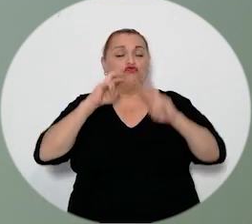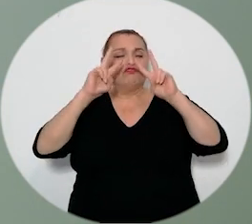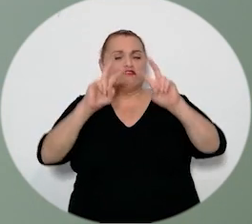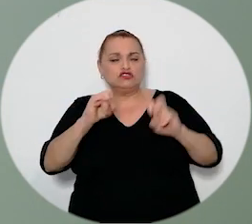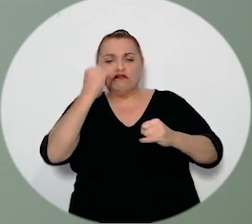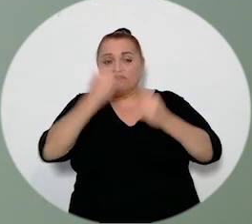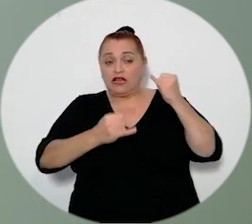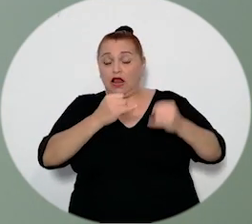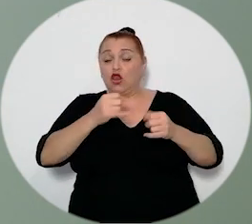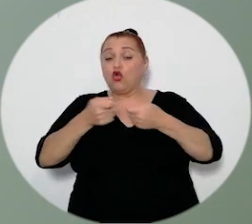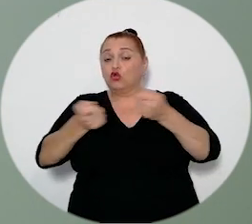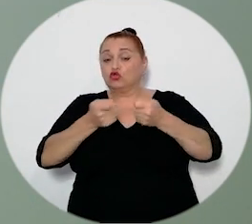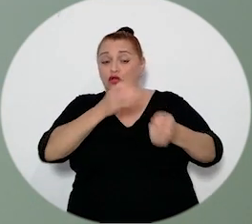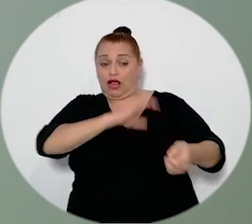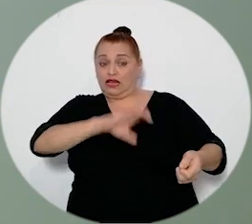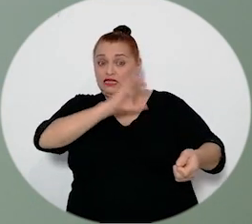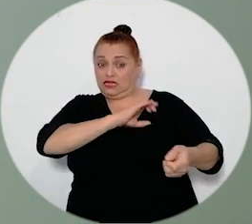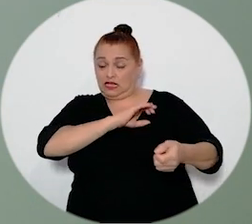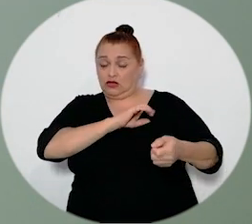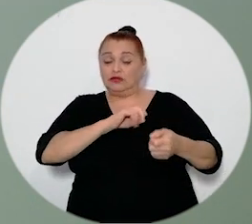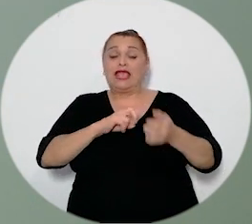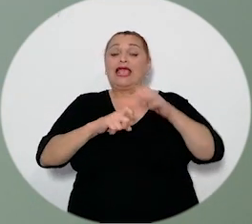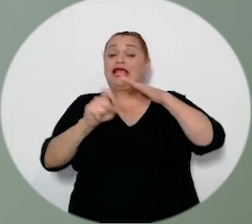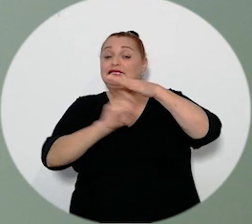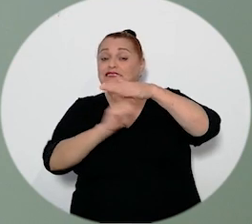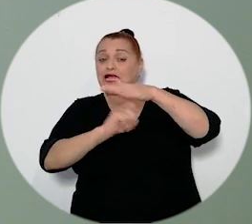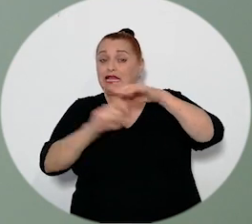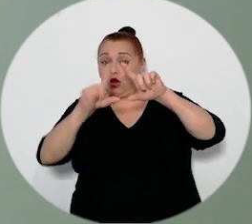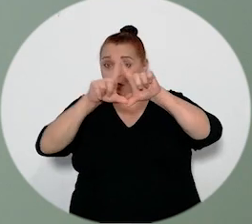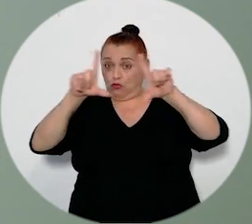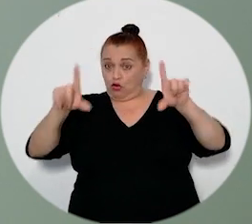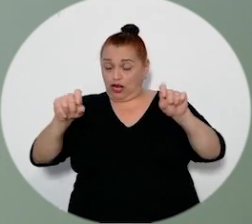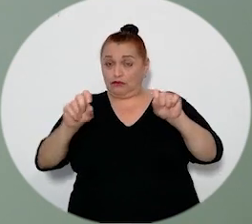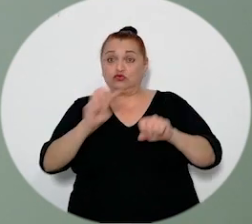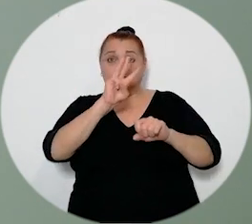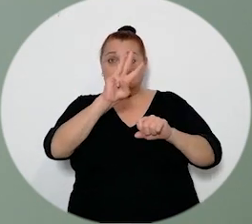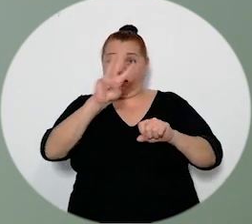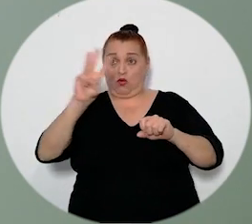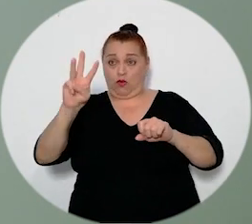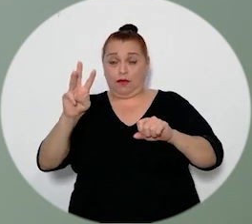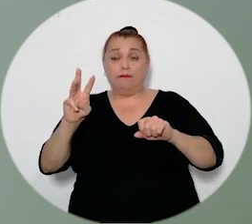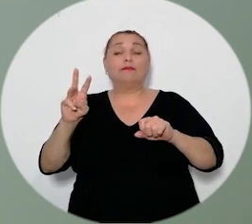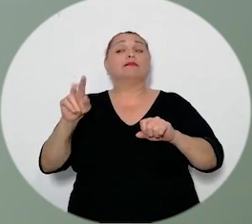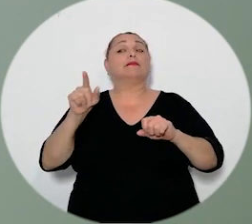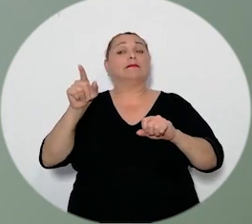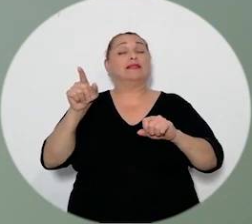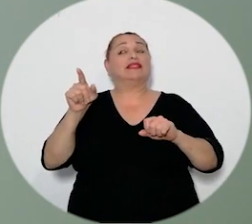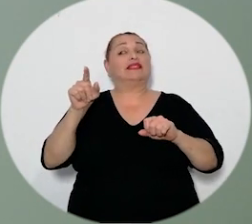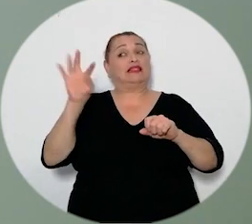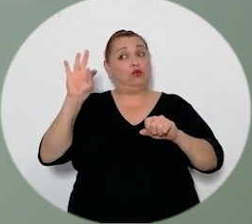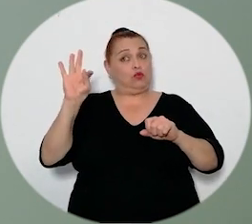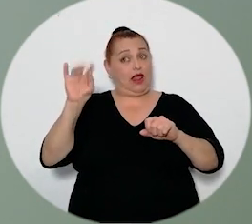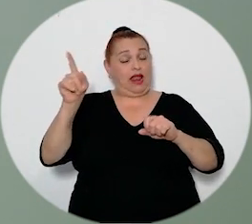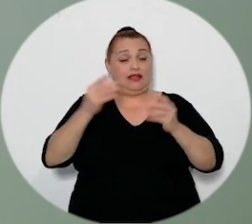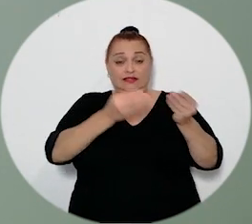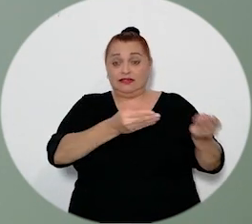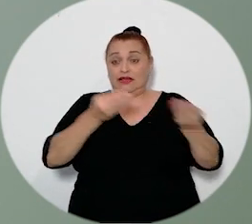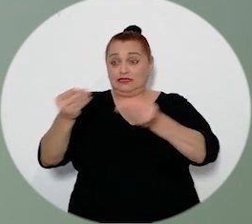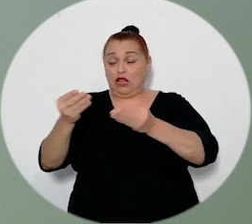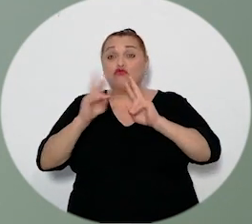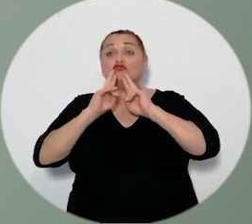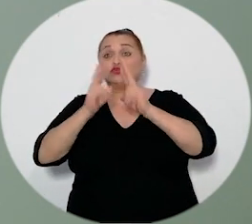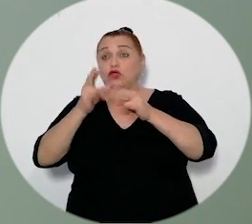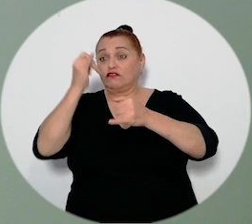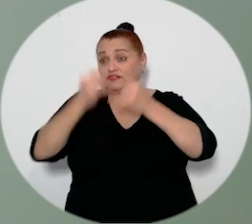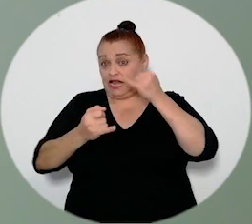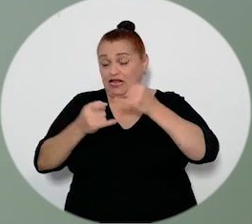calidad, escaneo de boletas originales de escrutinio para su inclusión en la página web del tribunal, el traslado de los resultados